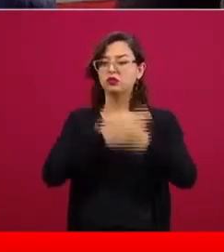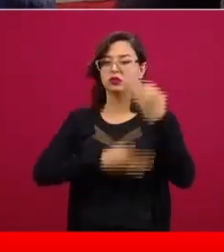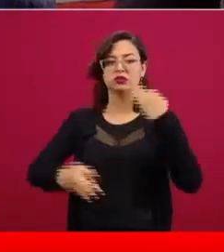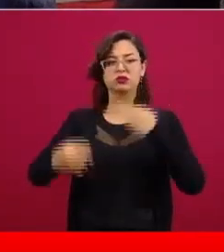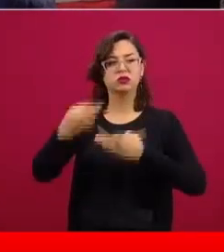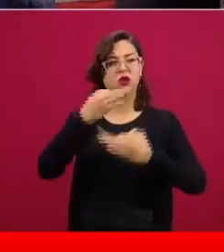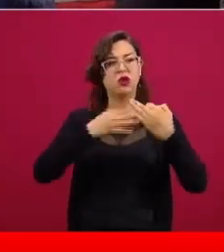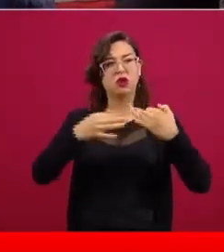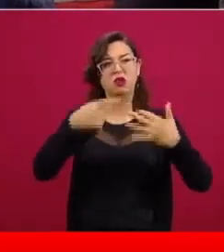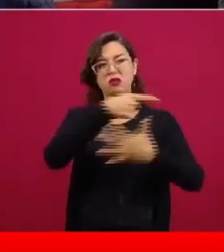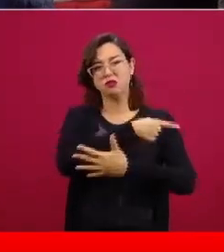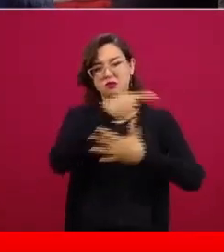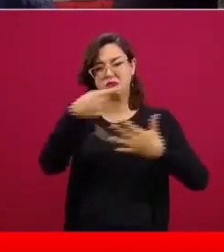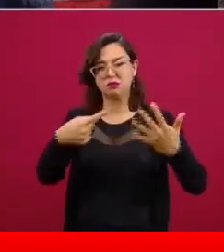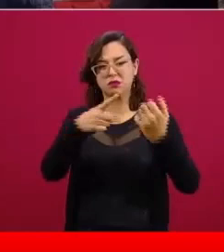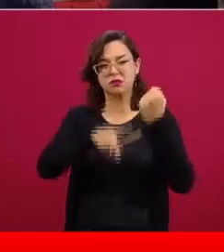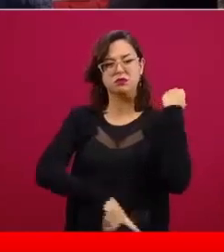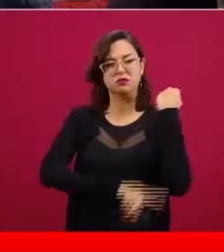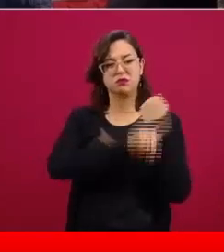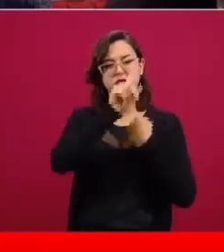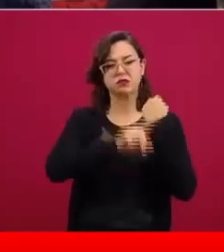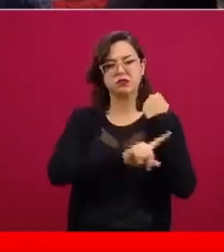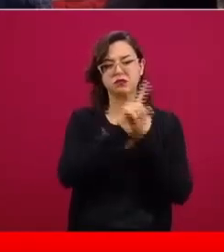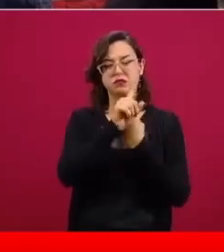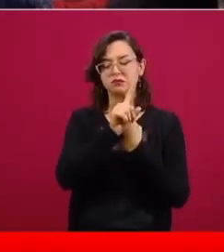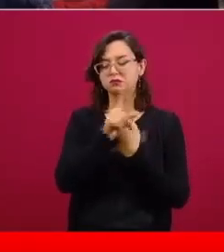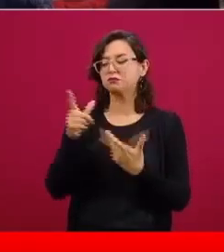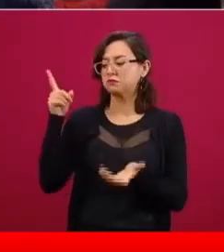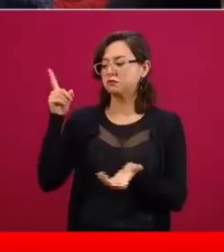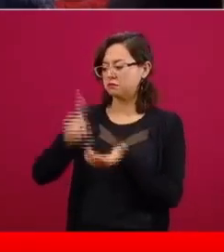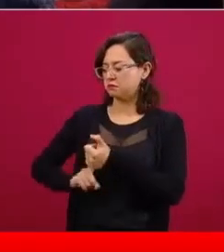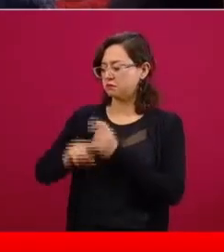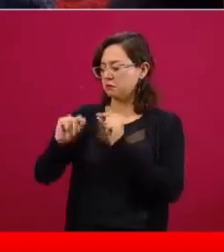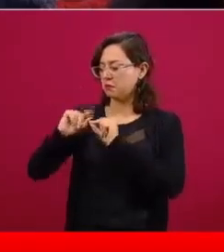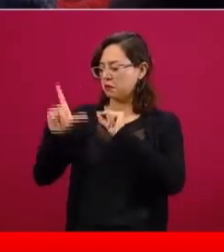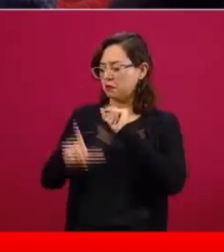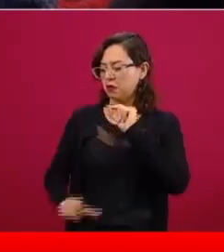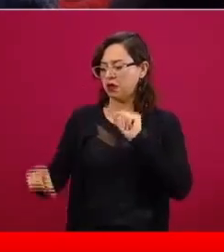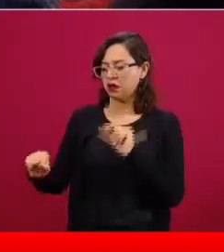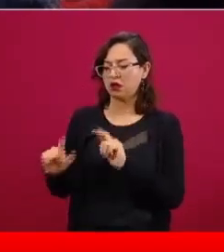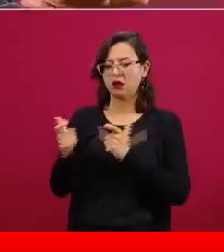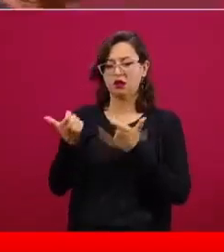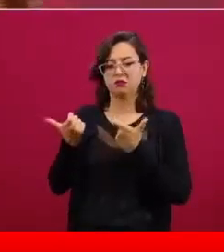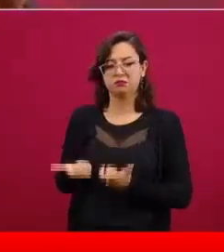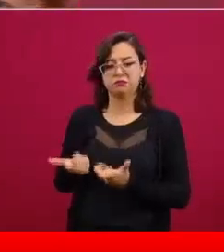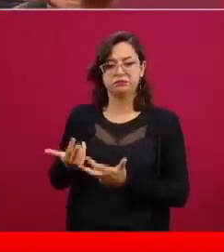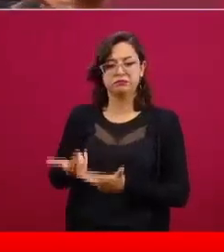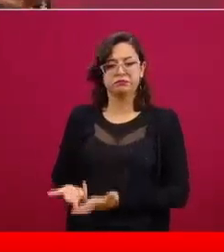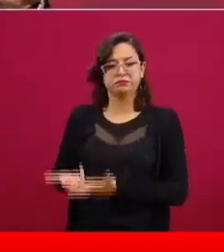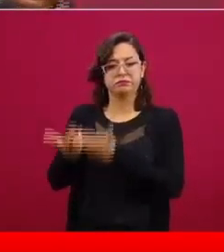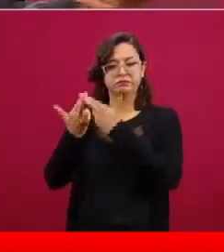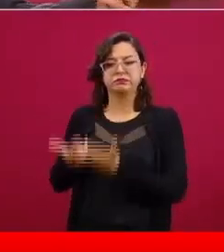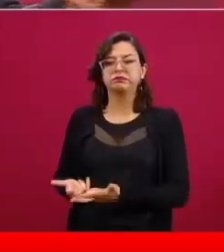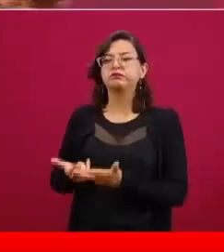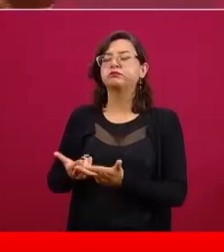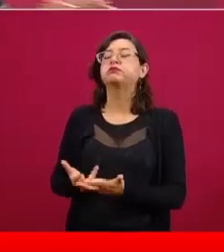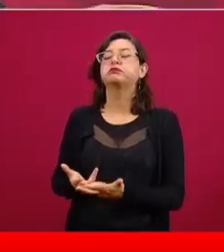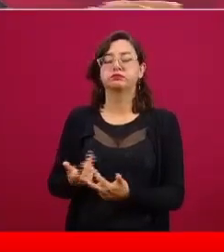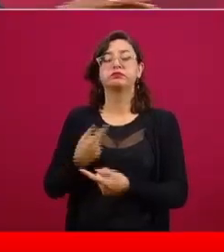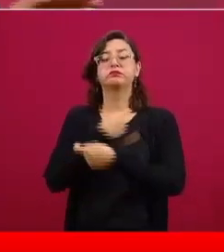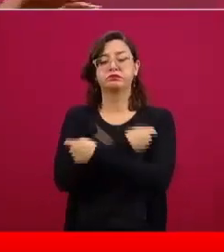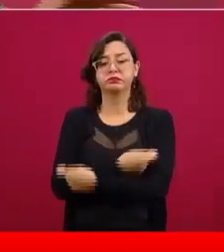tenemos recursos para distribuirlos, entregarlos a los